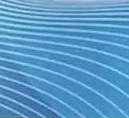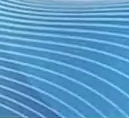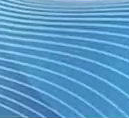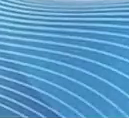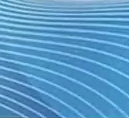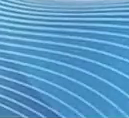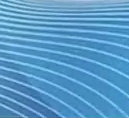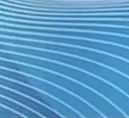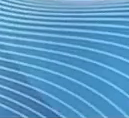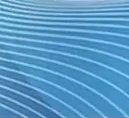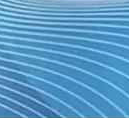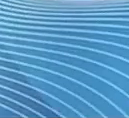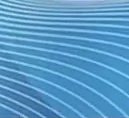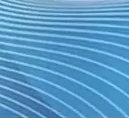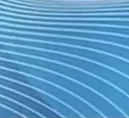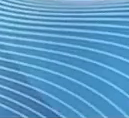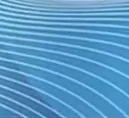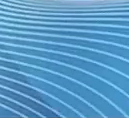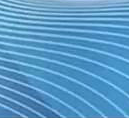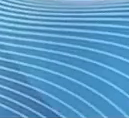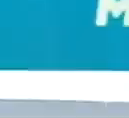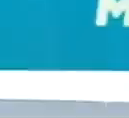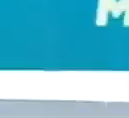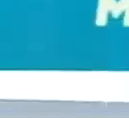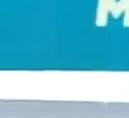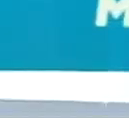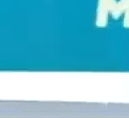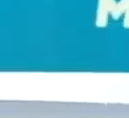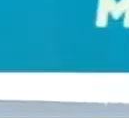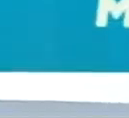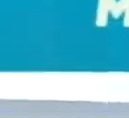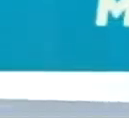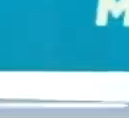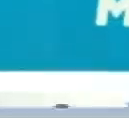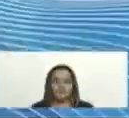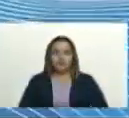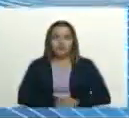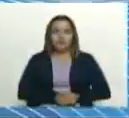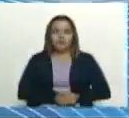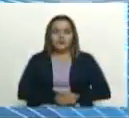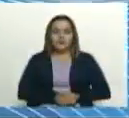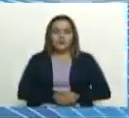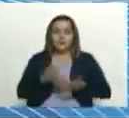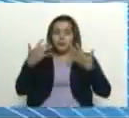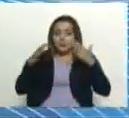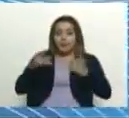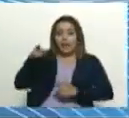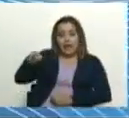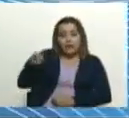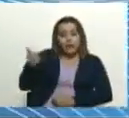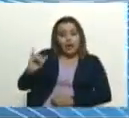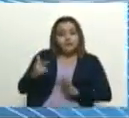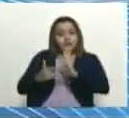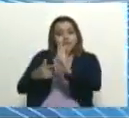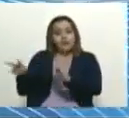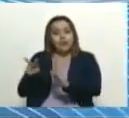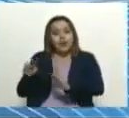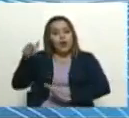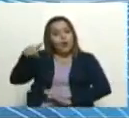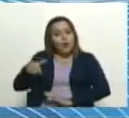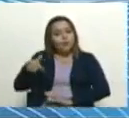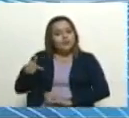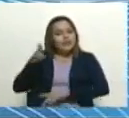Bien, y este caso, que hoy estamos compartiendo con todo el pueblo de Venezuela, presidente, porque Williamnis se encuentra hoy en el estudio de